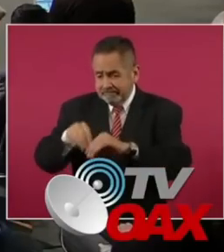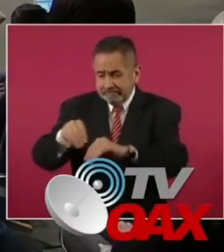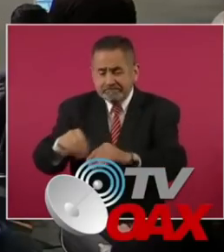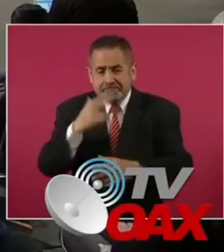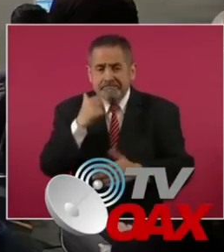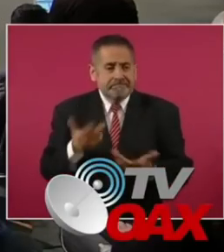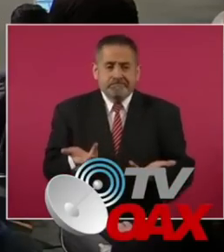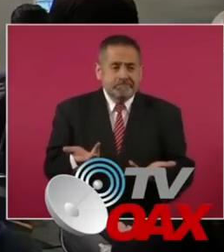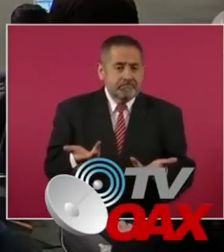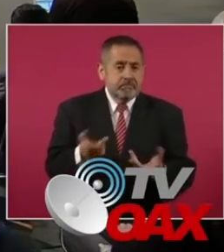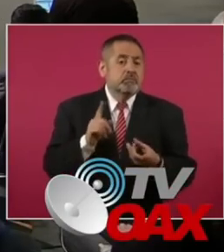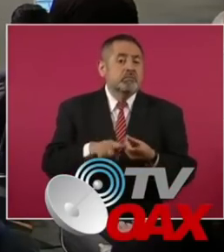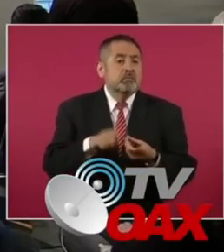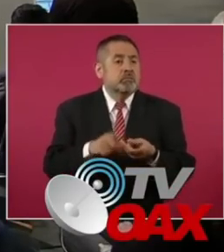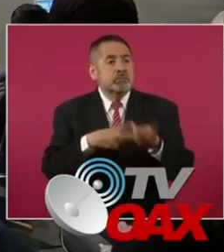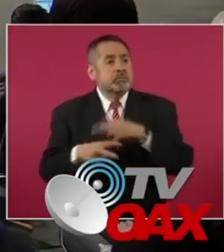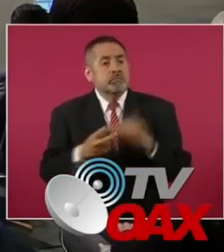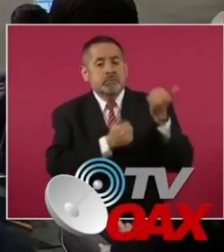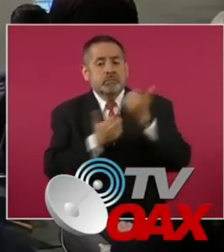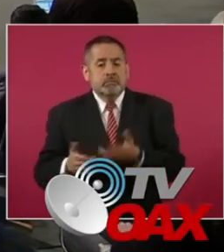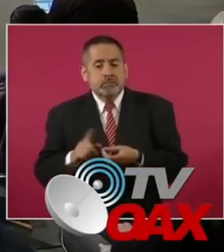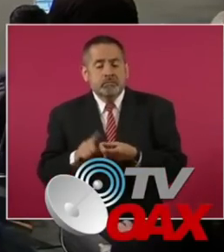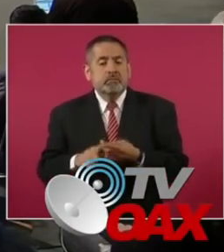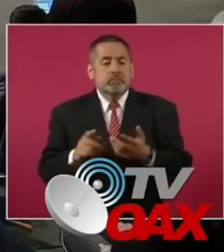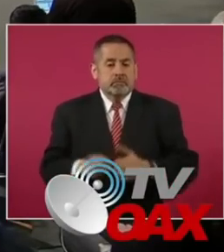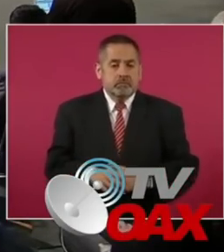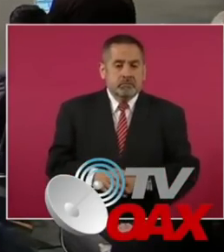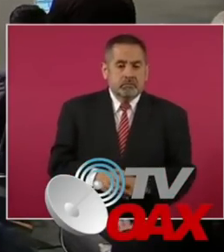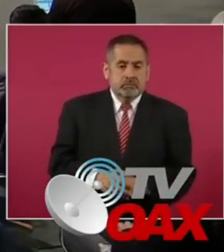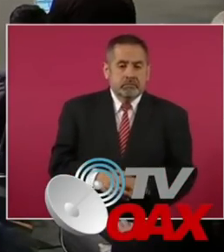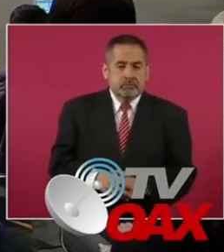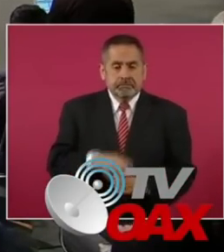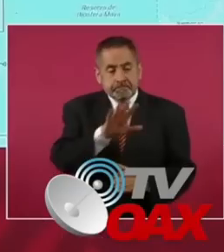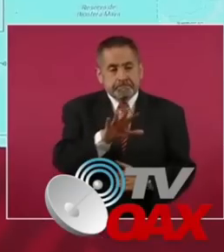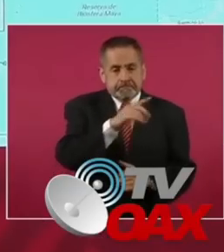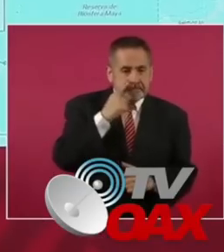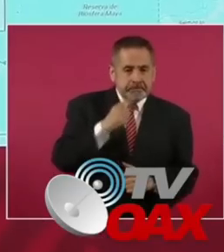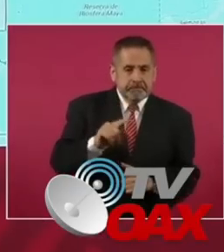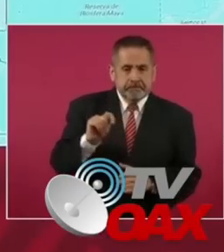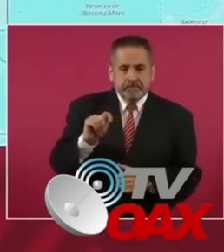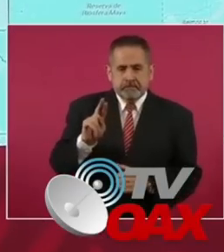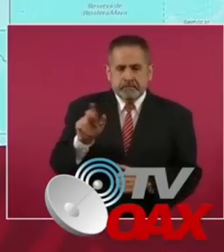¿De dónde es que se trae? De Azustla. De aquí.